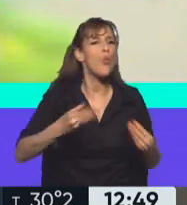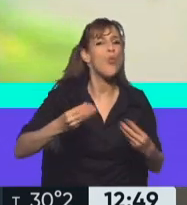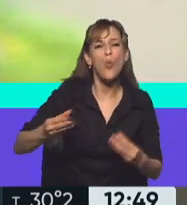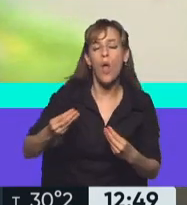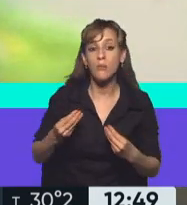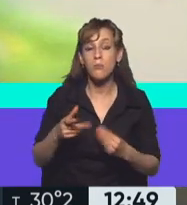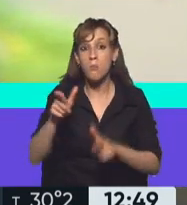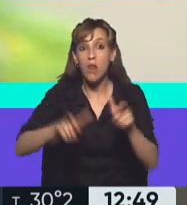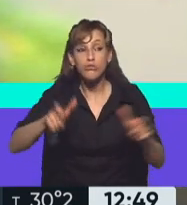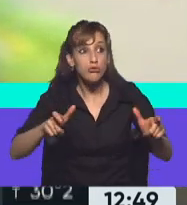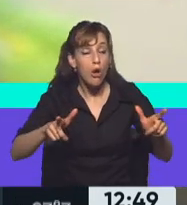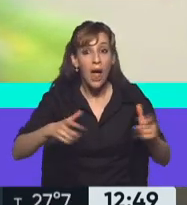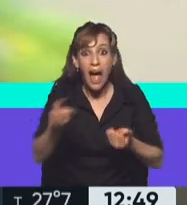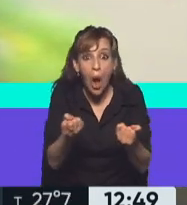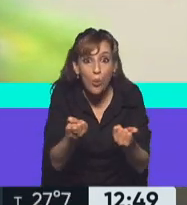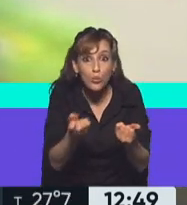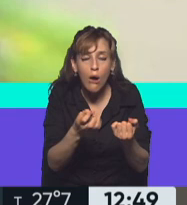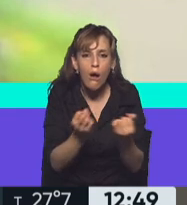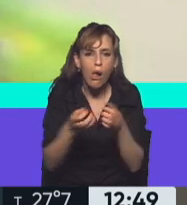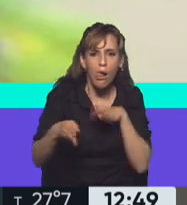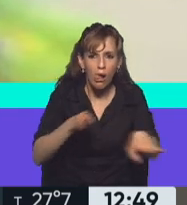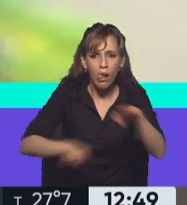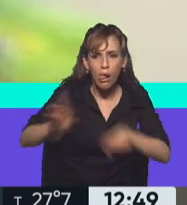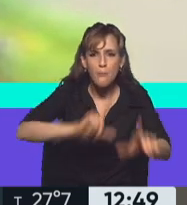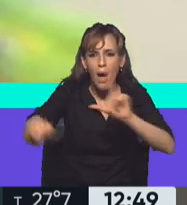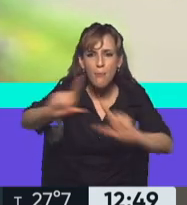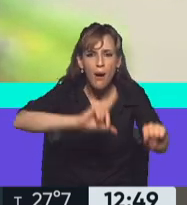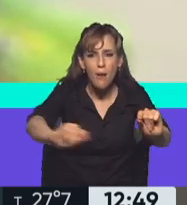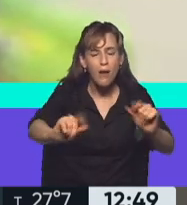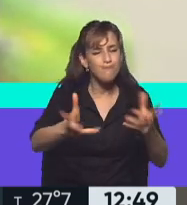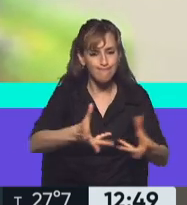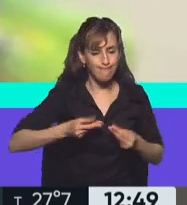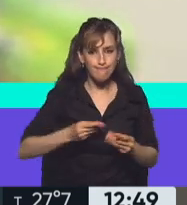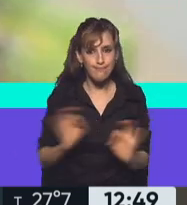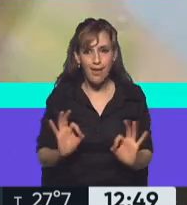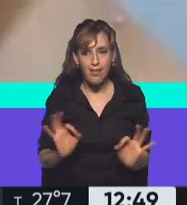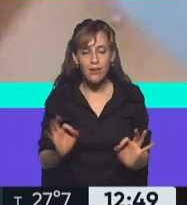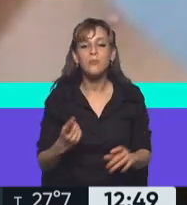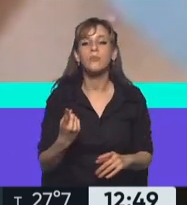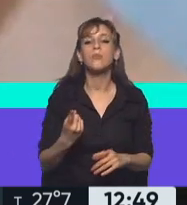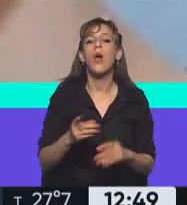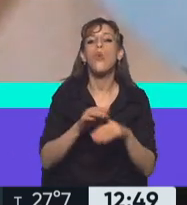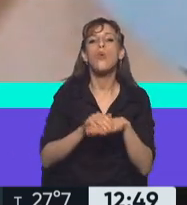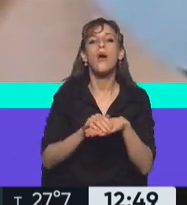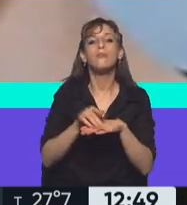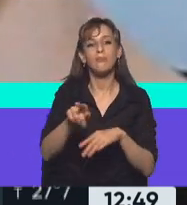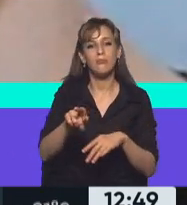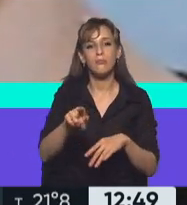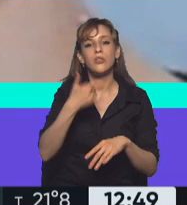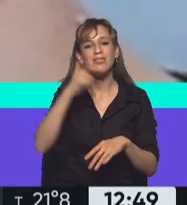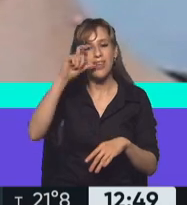la gente se escondía en lo que tenía en auto, no lo querían llevar. Hasta que Seba Maldonado, un amigo acá del barrio